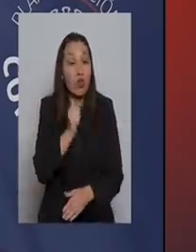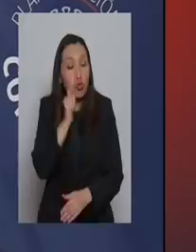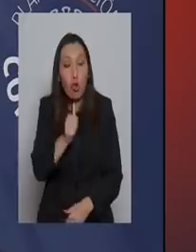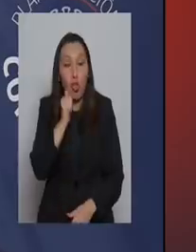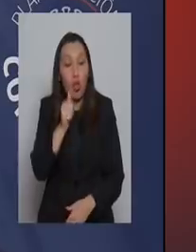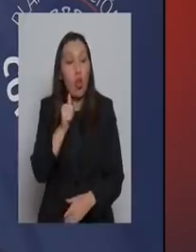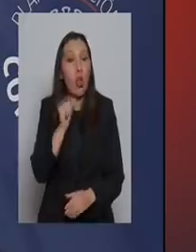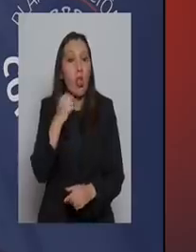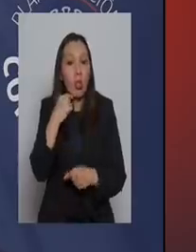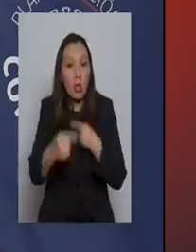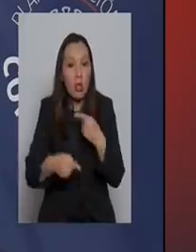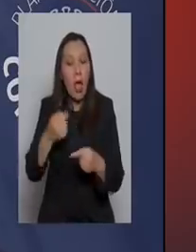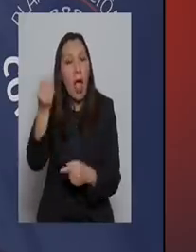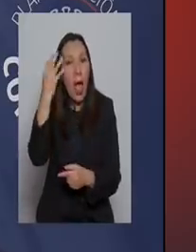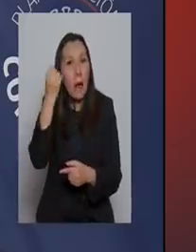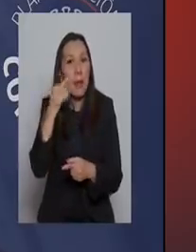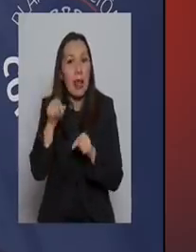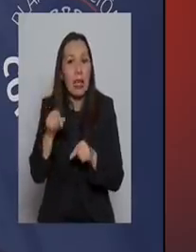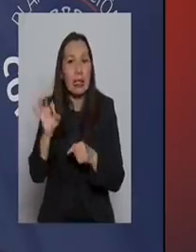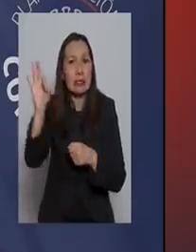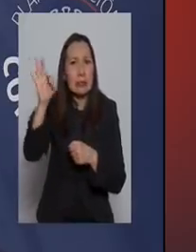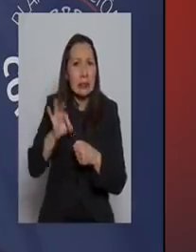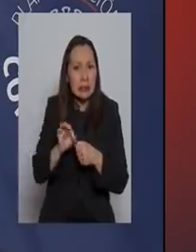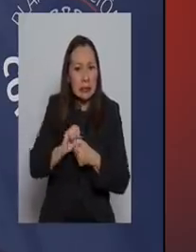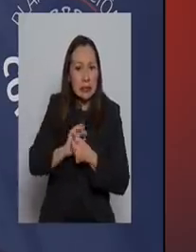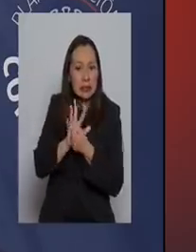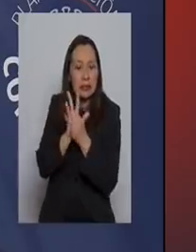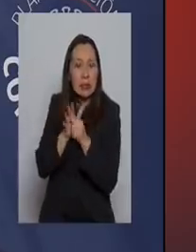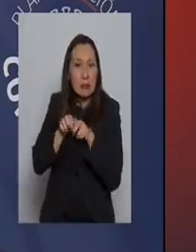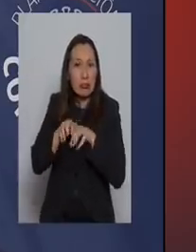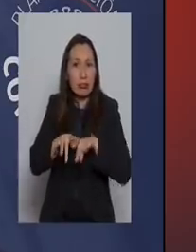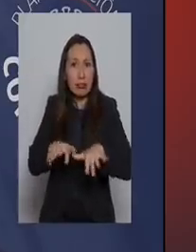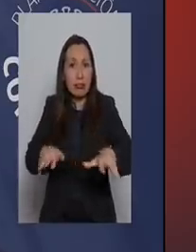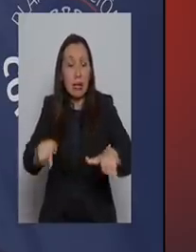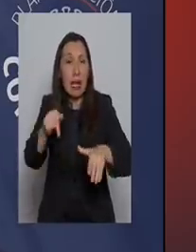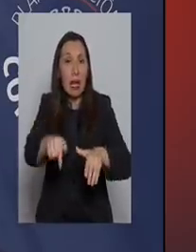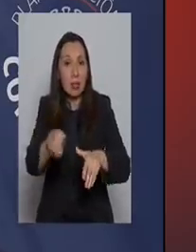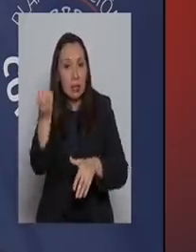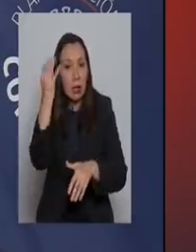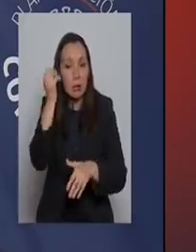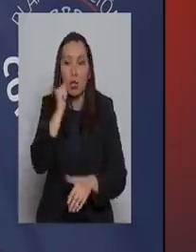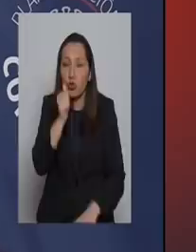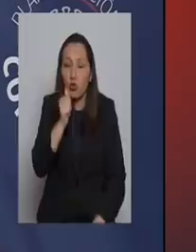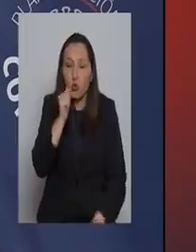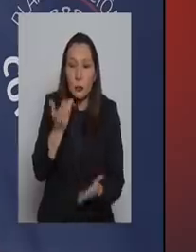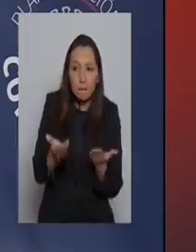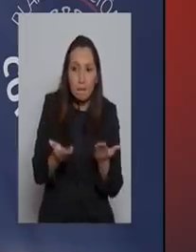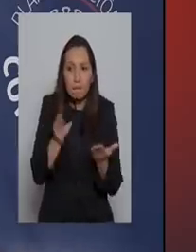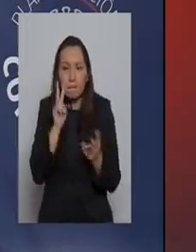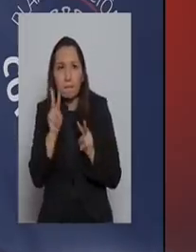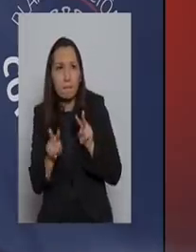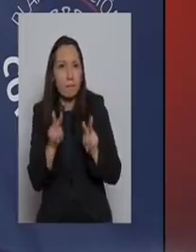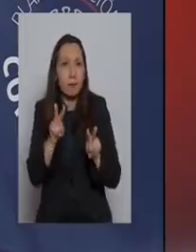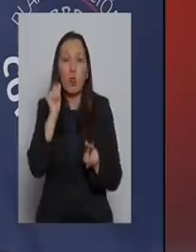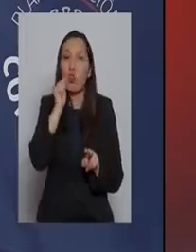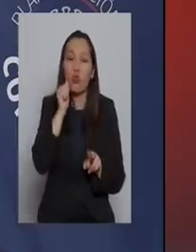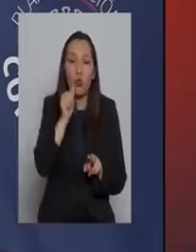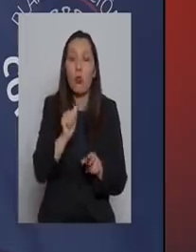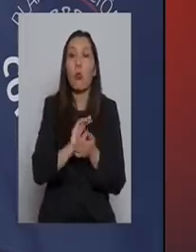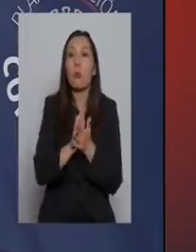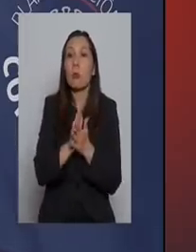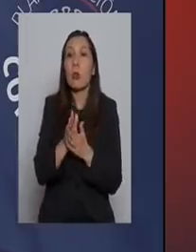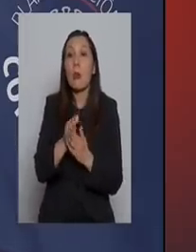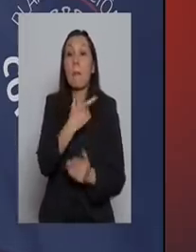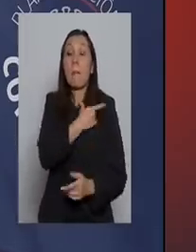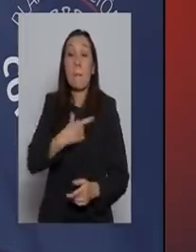días estamos aprendiendo de este virus y de esta epidemia por coronavirus, lo que significa que todos los días, en